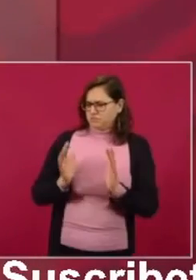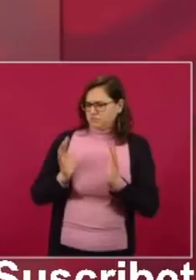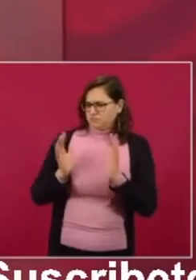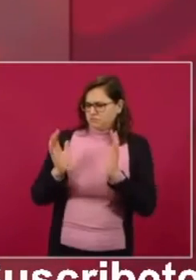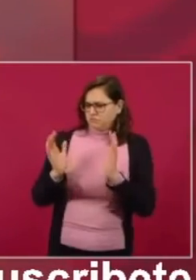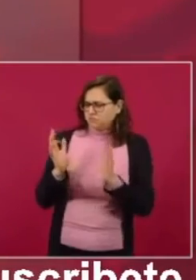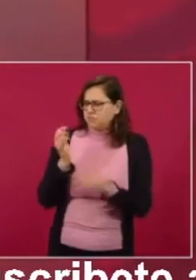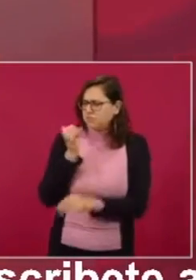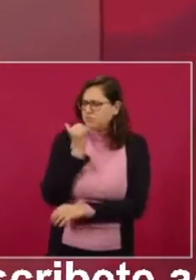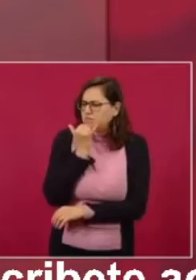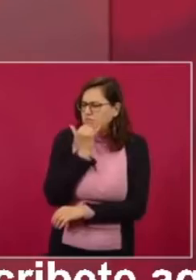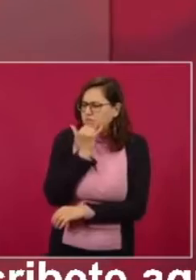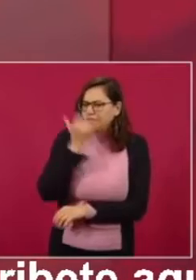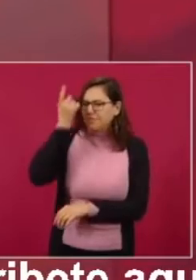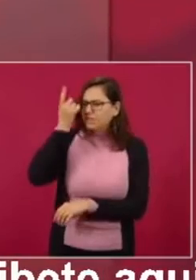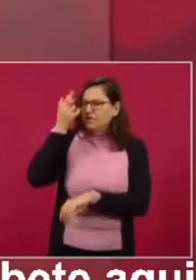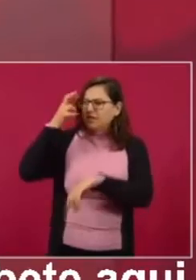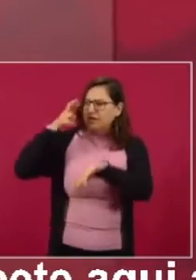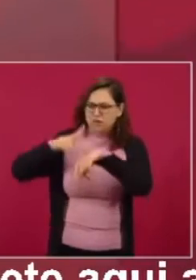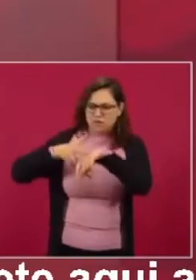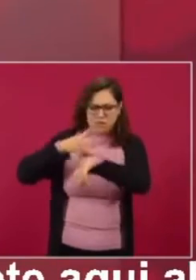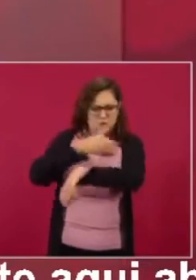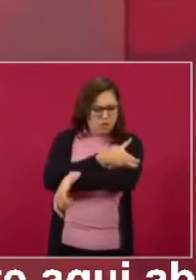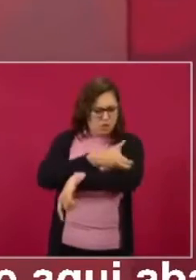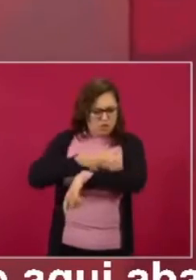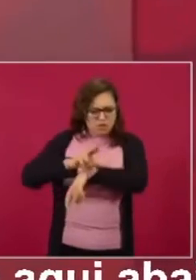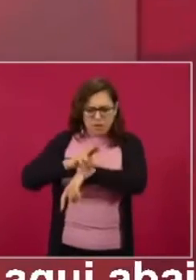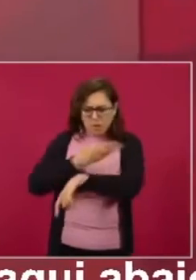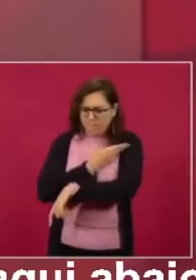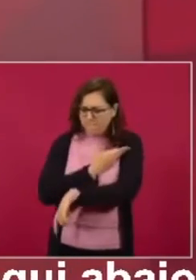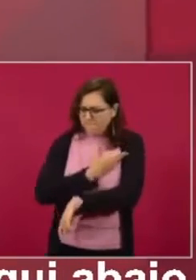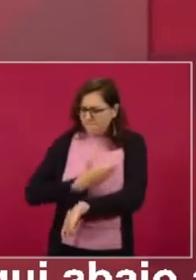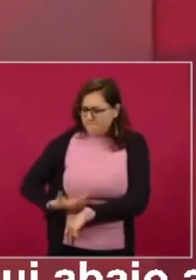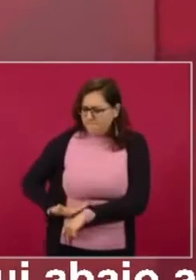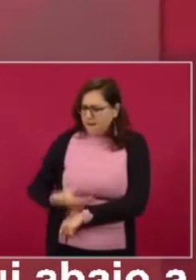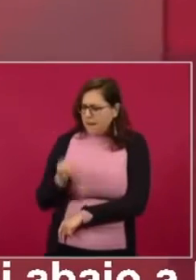presidente del ine